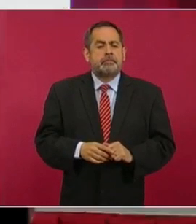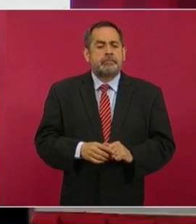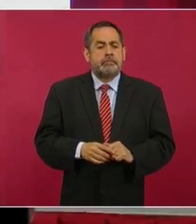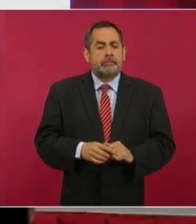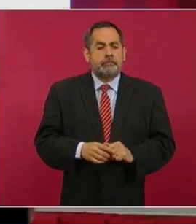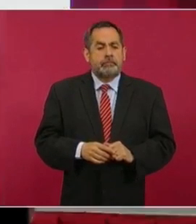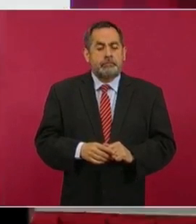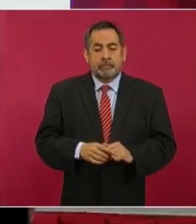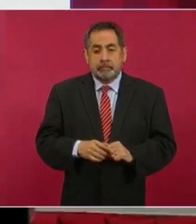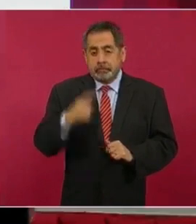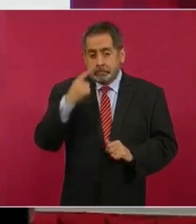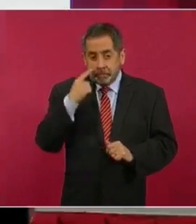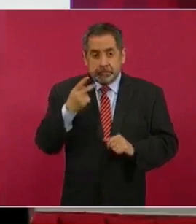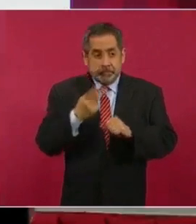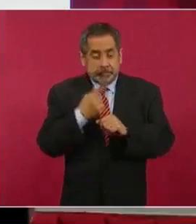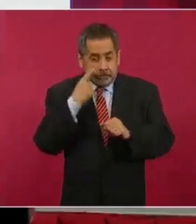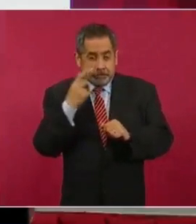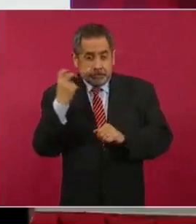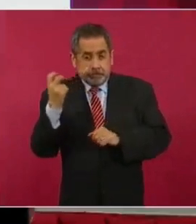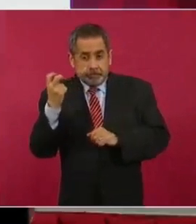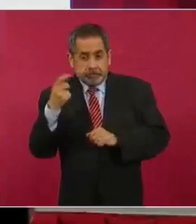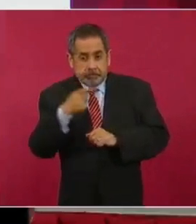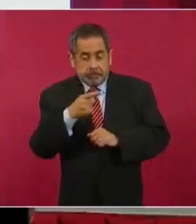Mientras esto pasaba,